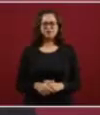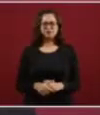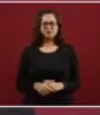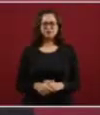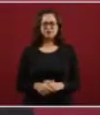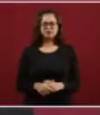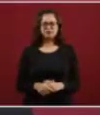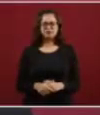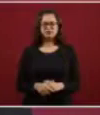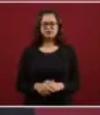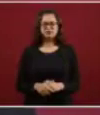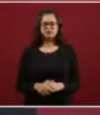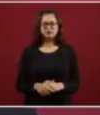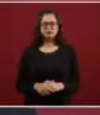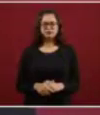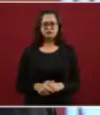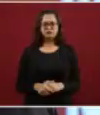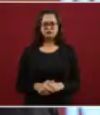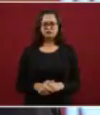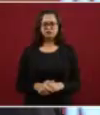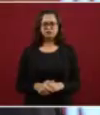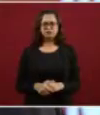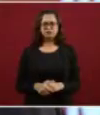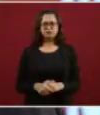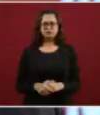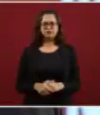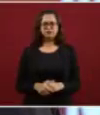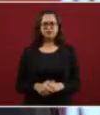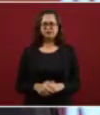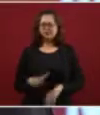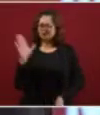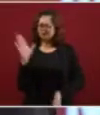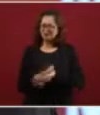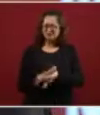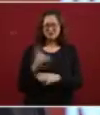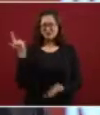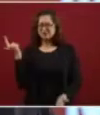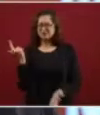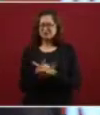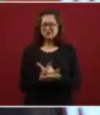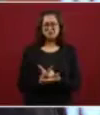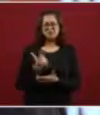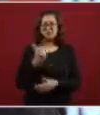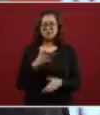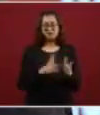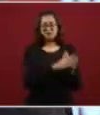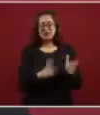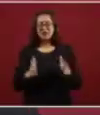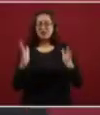Lo que más dañó a la Revolución Mexicana, lo que tronchó la vida de la Revolución